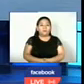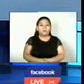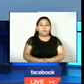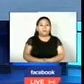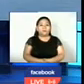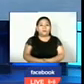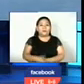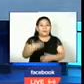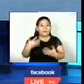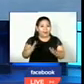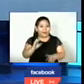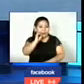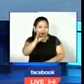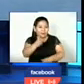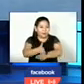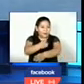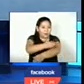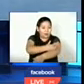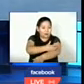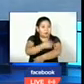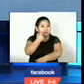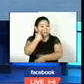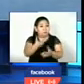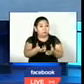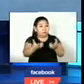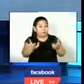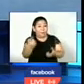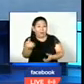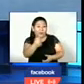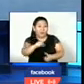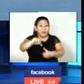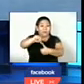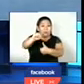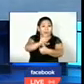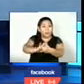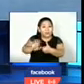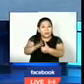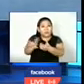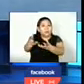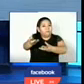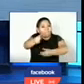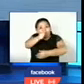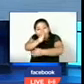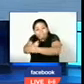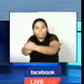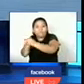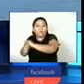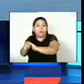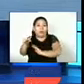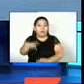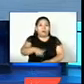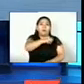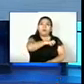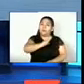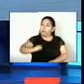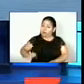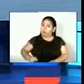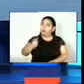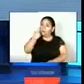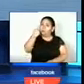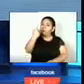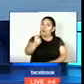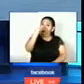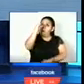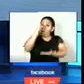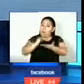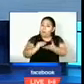Y como ya se los adelantábamos, pese al incremento de centroamericanos viajando de manera ilegal a los Estados Unidos, El Salvador ha sido uno de los países